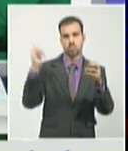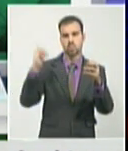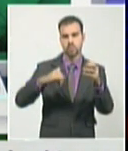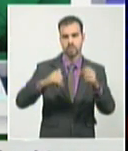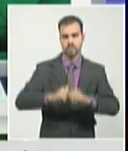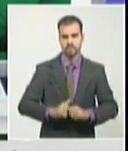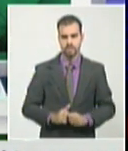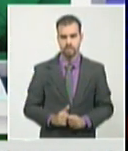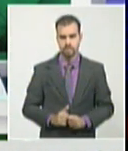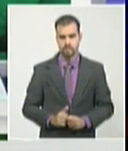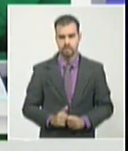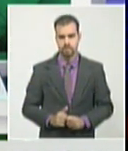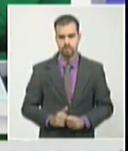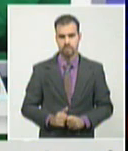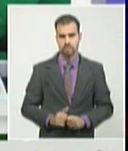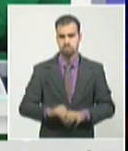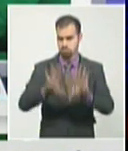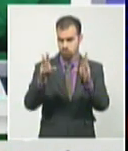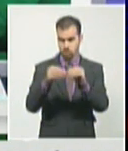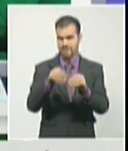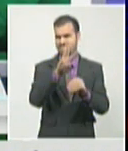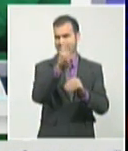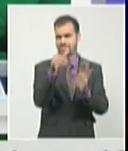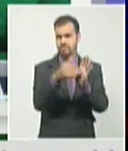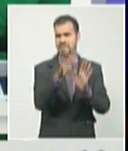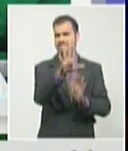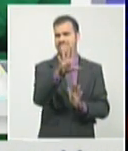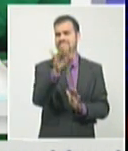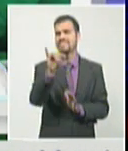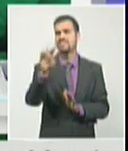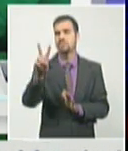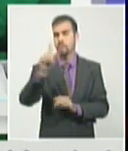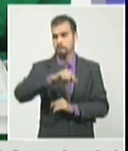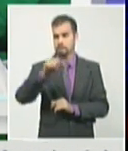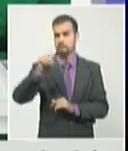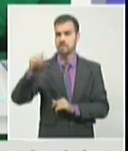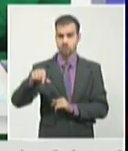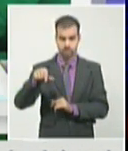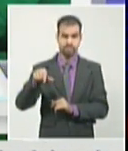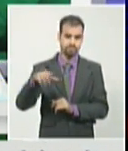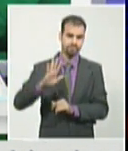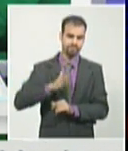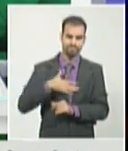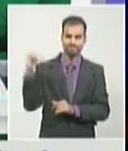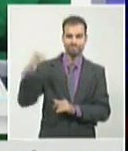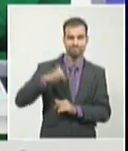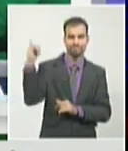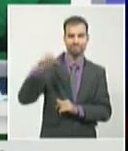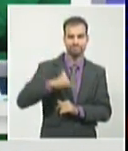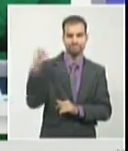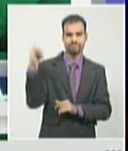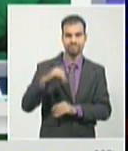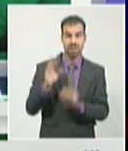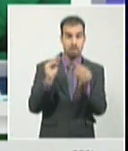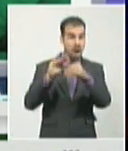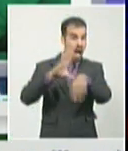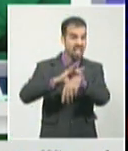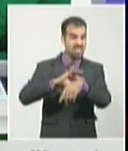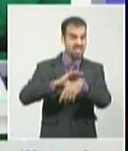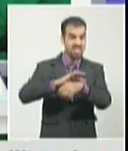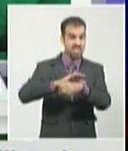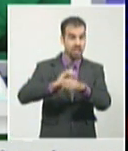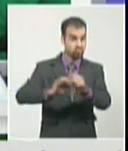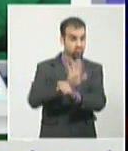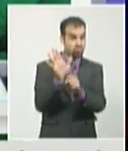562 personas diagnosticadas 23-22 como 9% que tienen como fuente de infección el